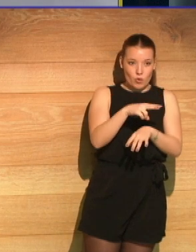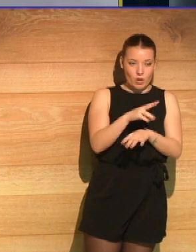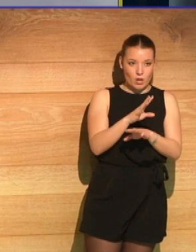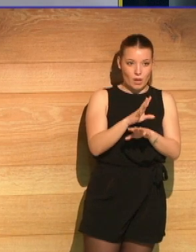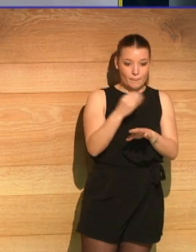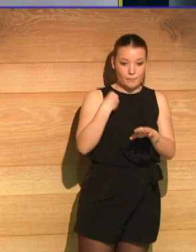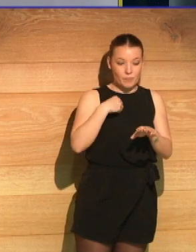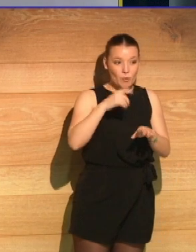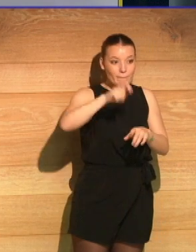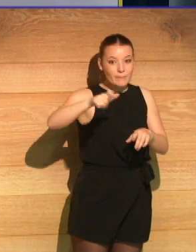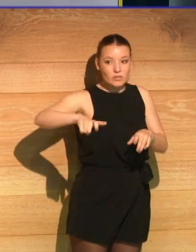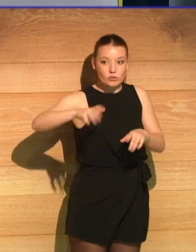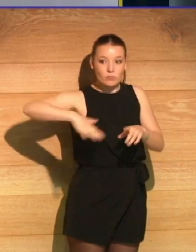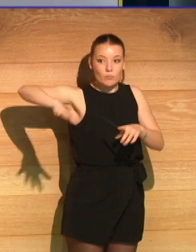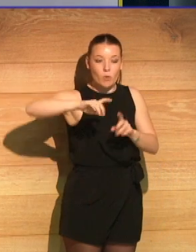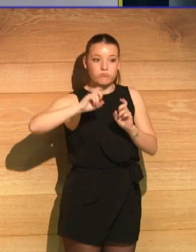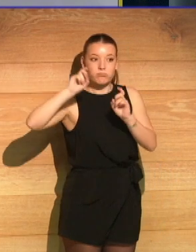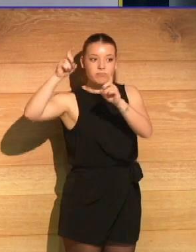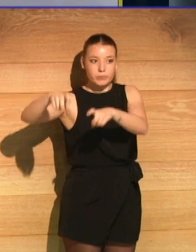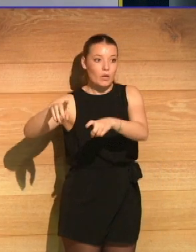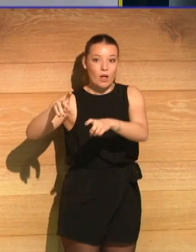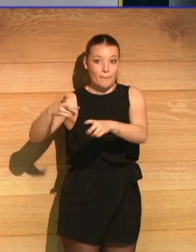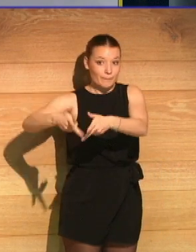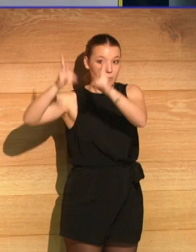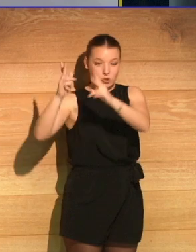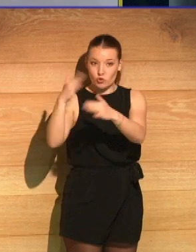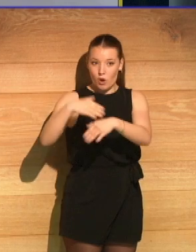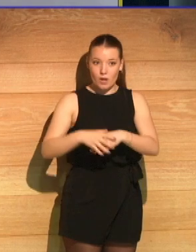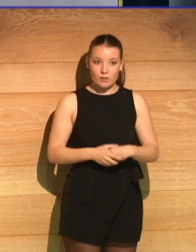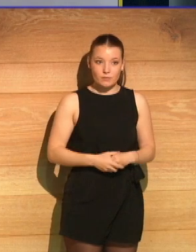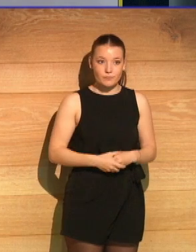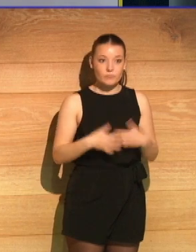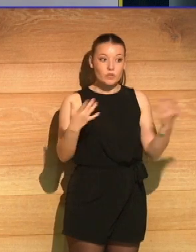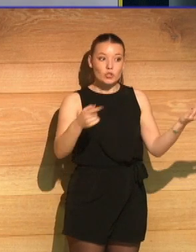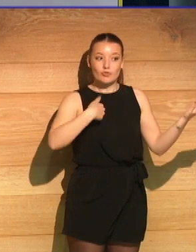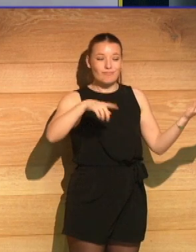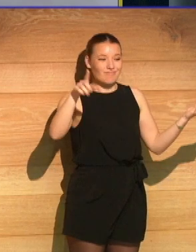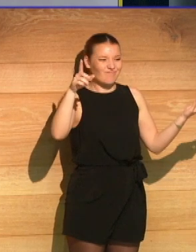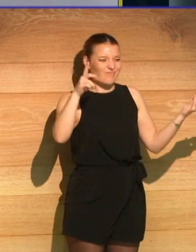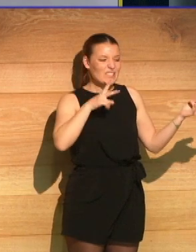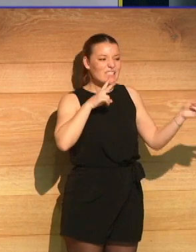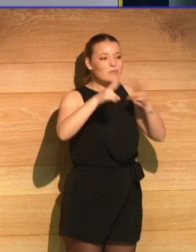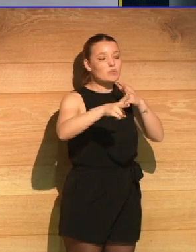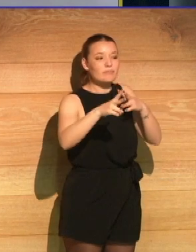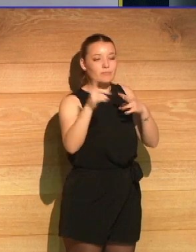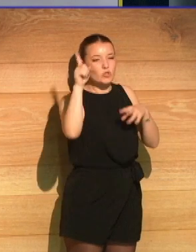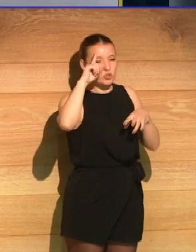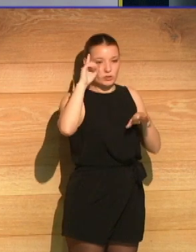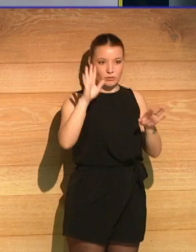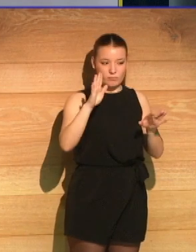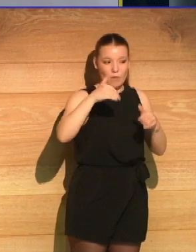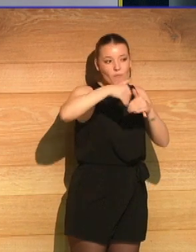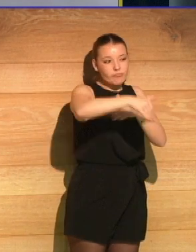desplazarse a algunos lugares y no tiene permiso para desplazarse, ¿no? Entonces, no sé muy bien qué responder hacia cómo me puedo imaginar un futuro.